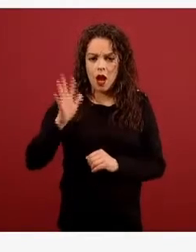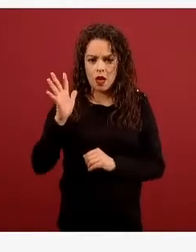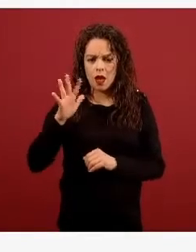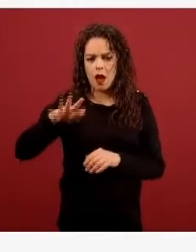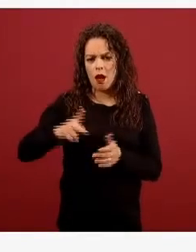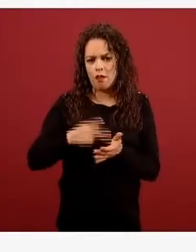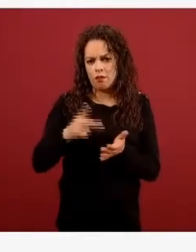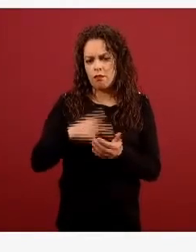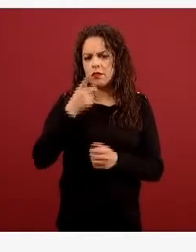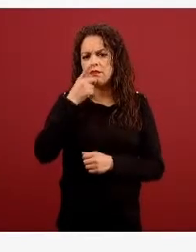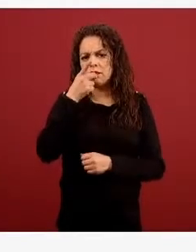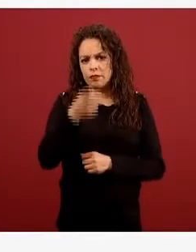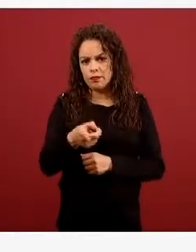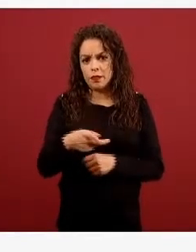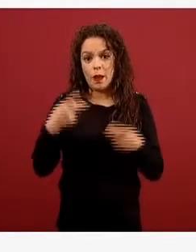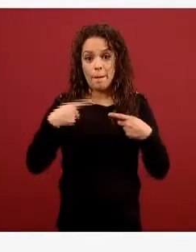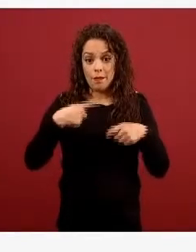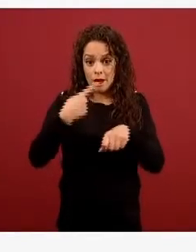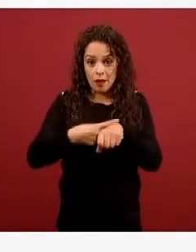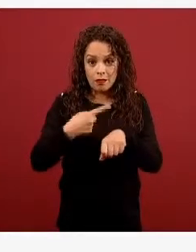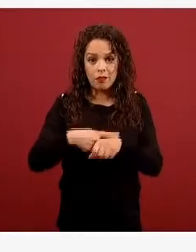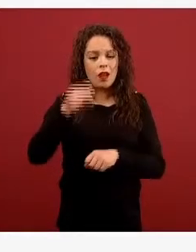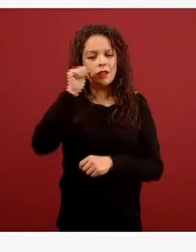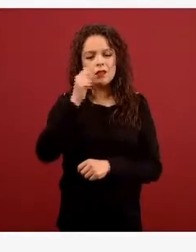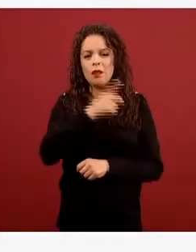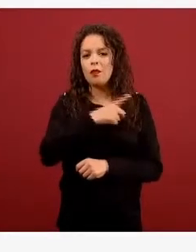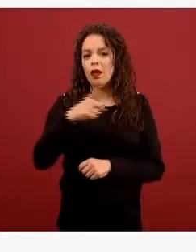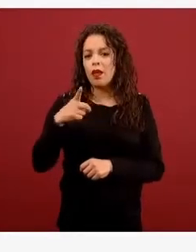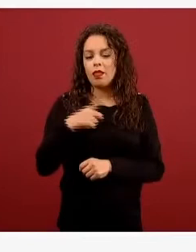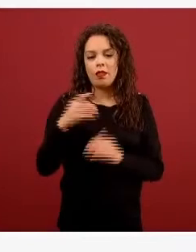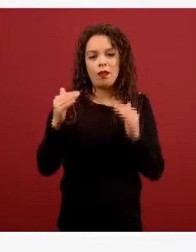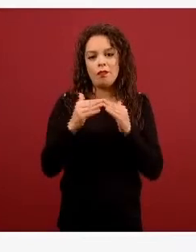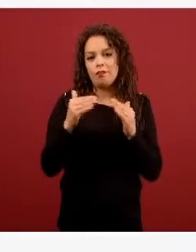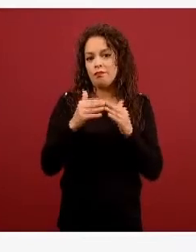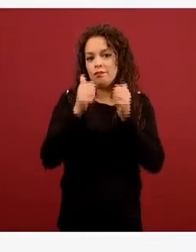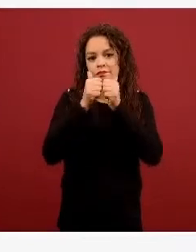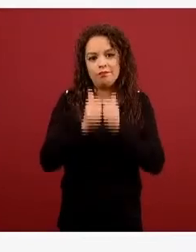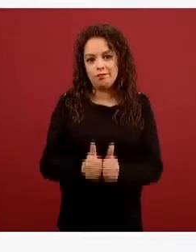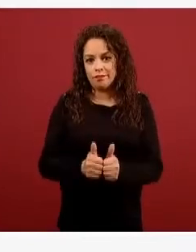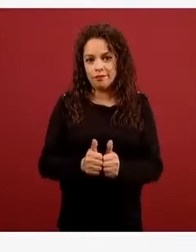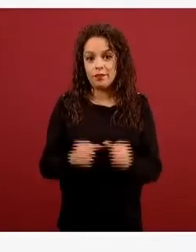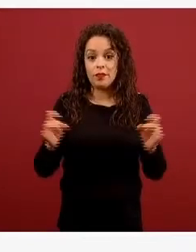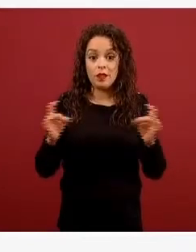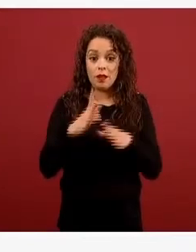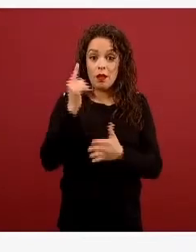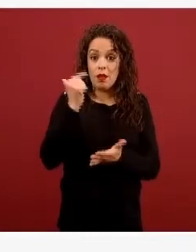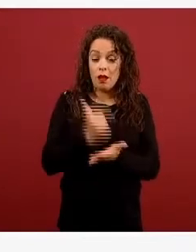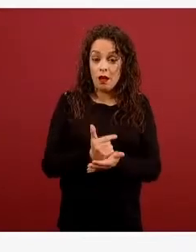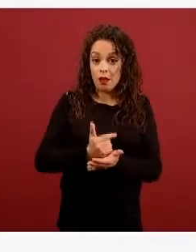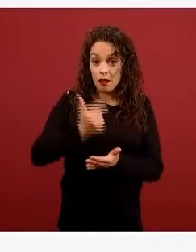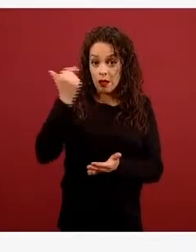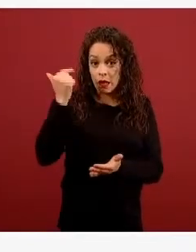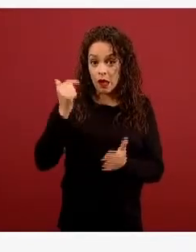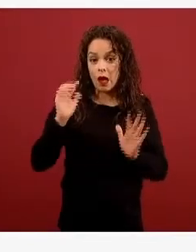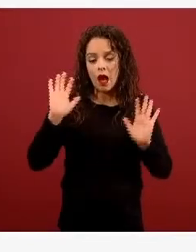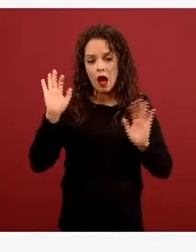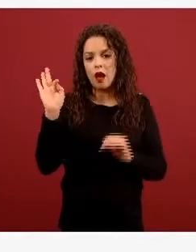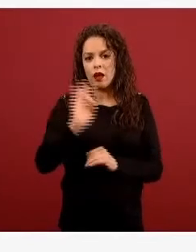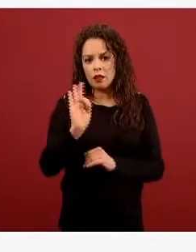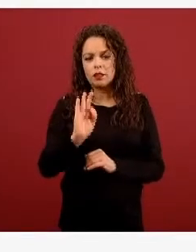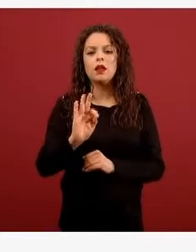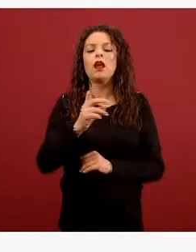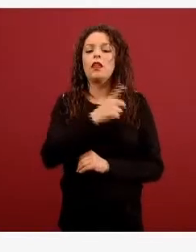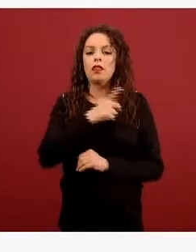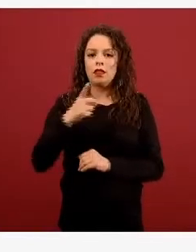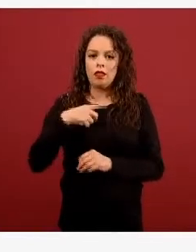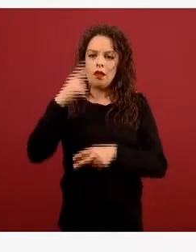persona que se enferma debe quedarse en casa a recuperarse. Si es una enfermedad grave, tiene que acudir a recibir atención a su salud, dependiendo si